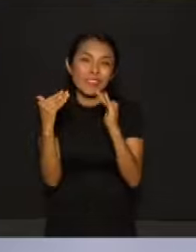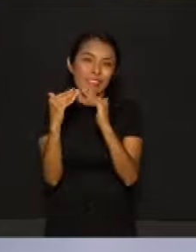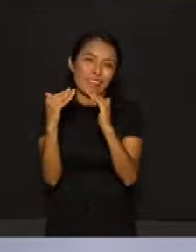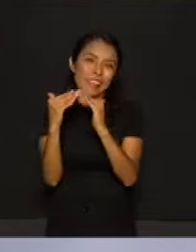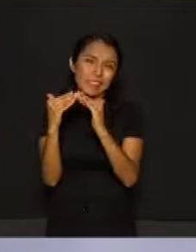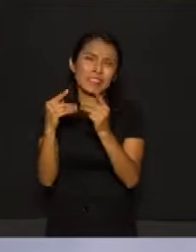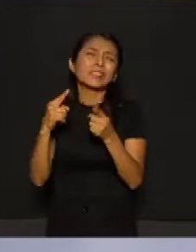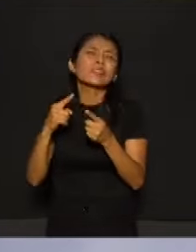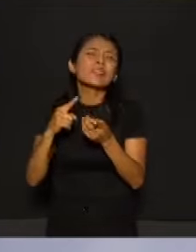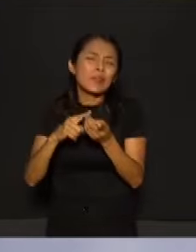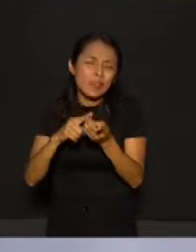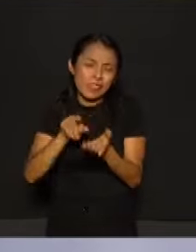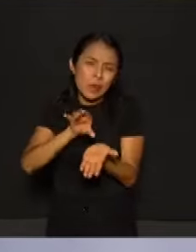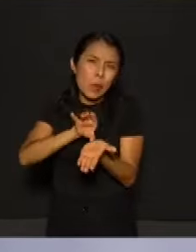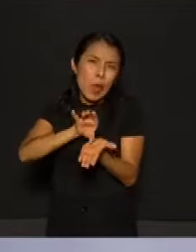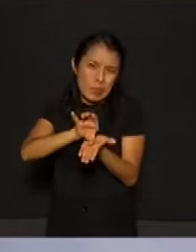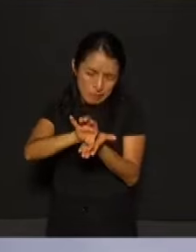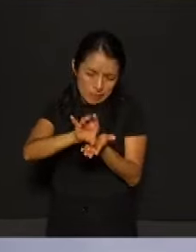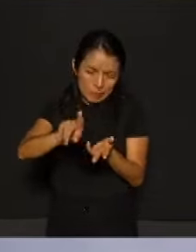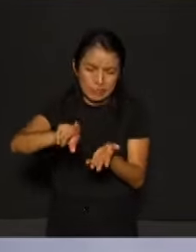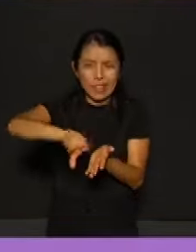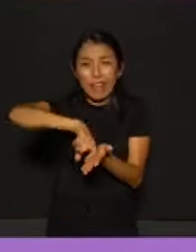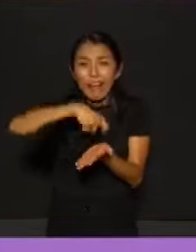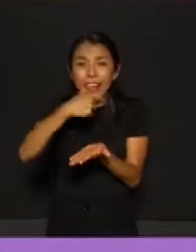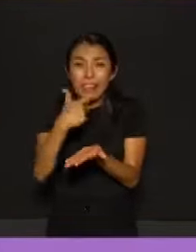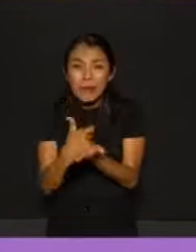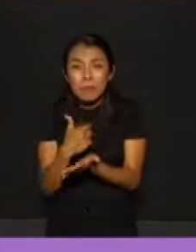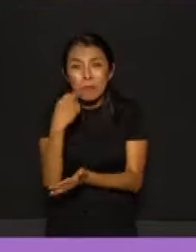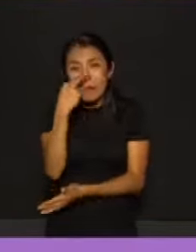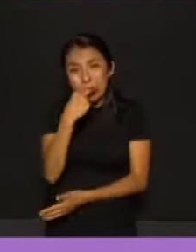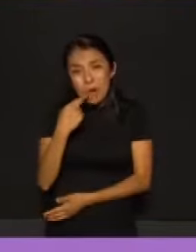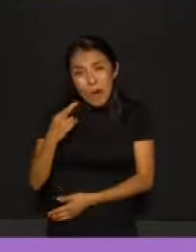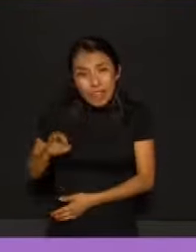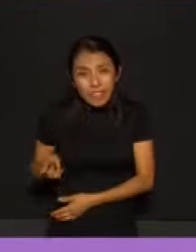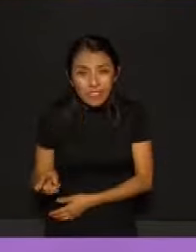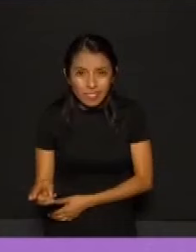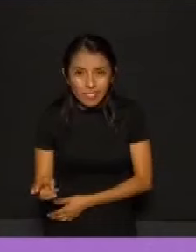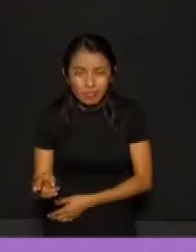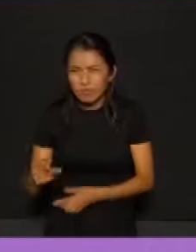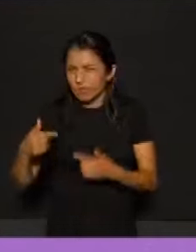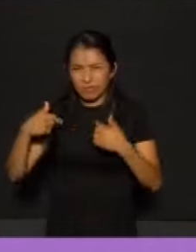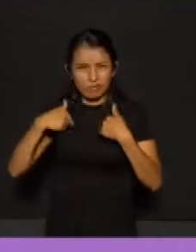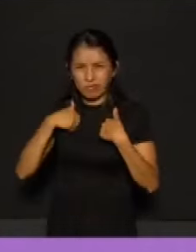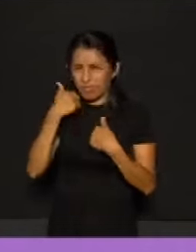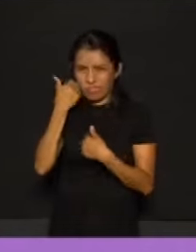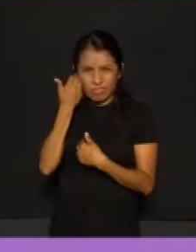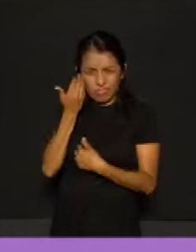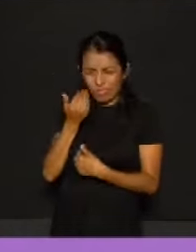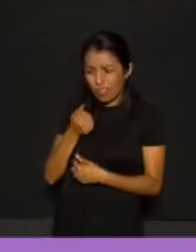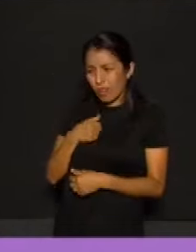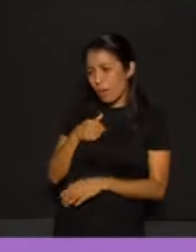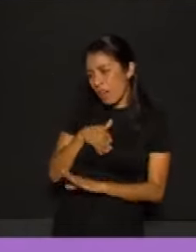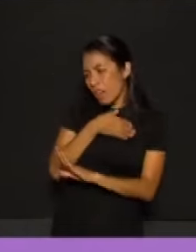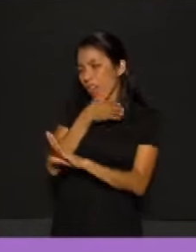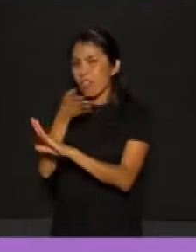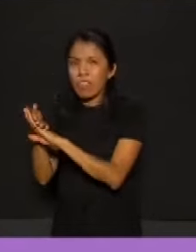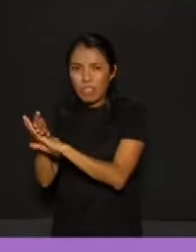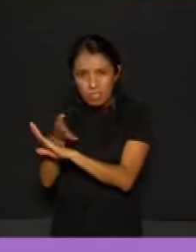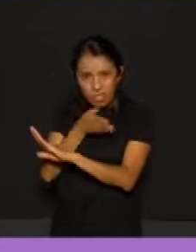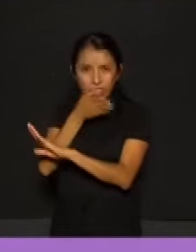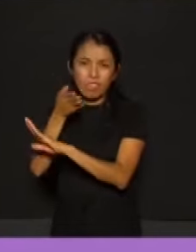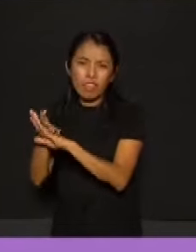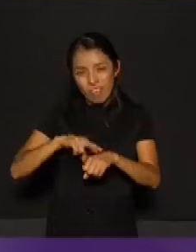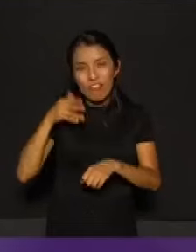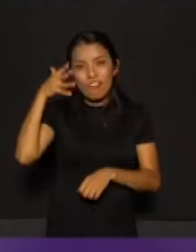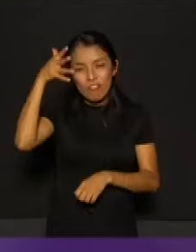realizó el 27 de abril en las instalaciones del Museo de antrop de esta ciudad de Jalapa lo que será diferente es